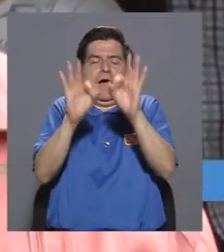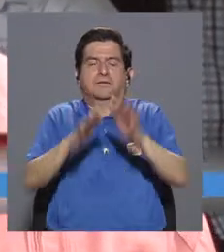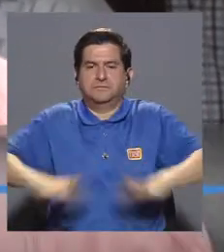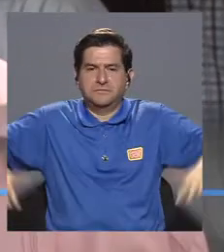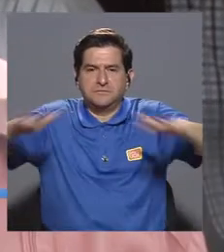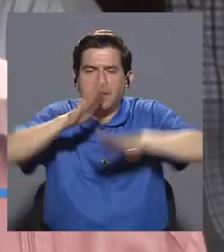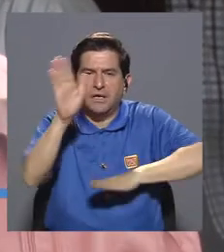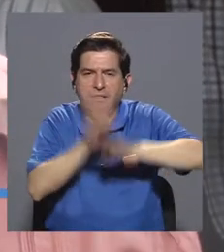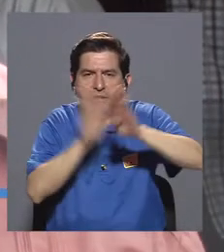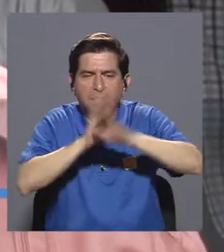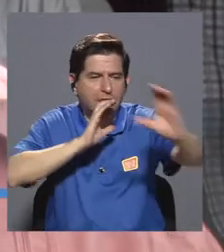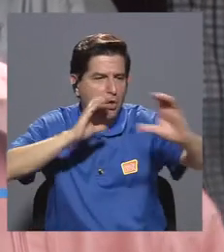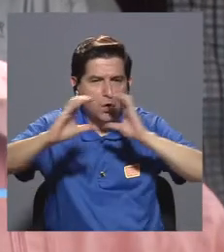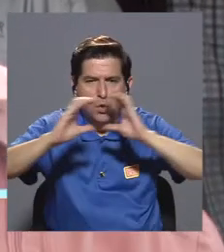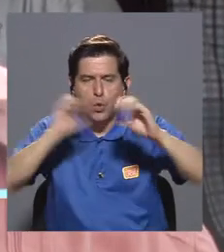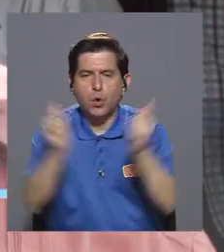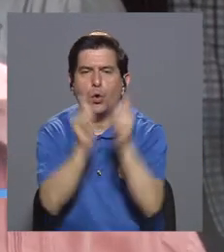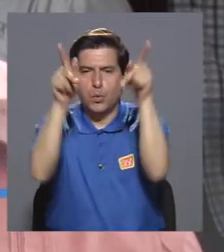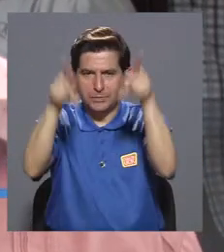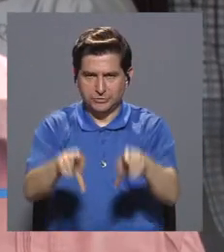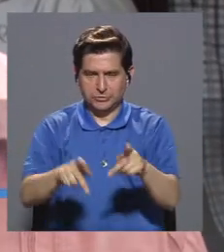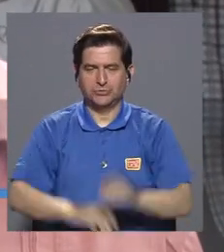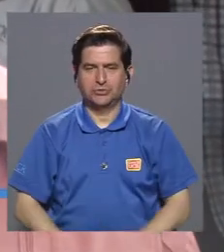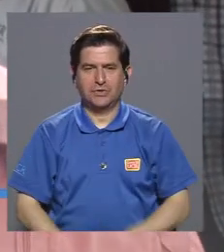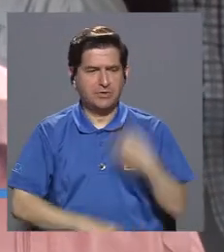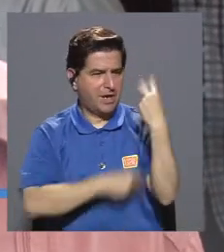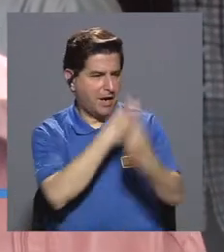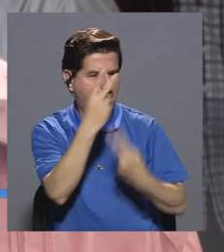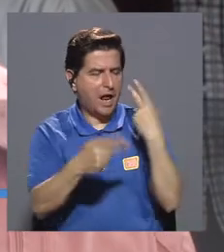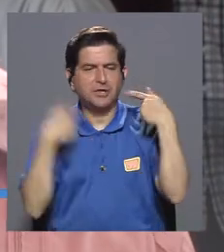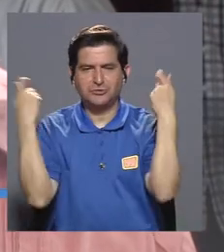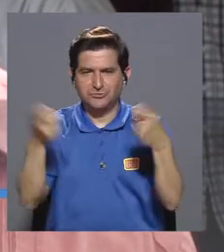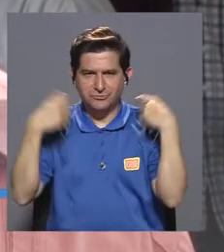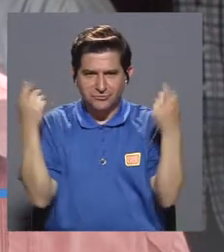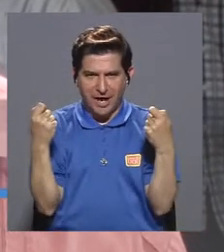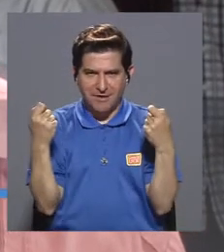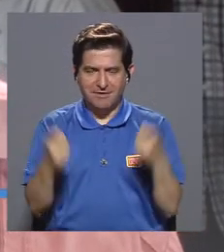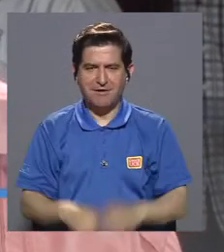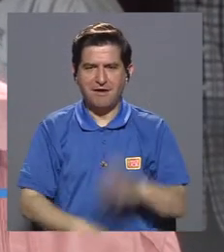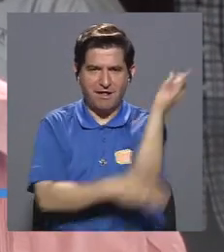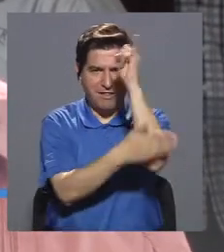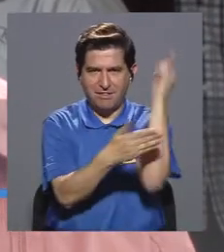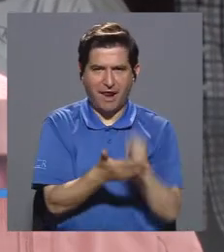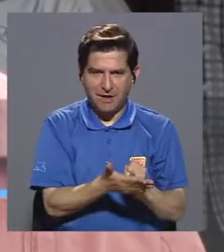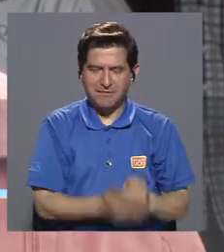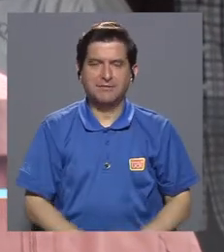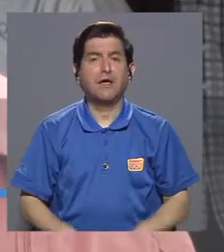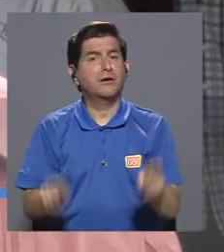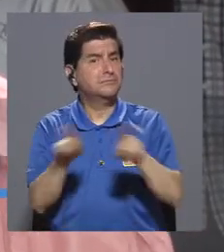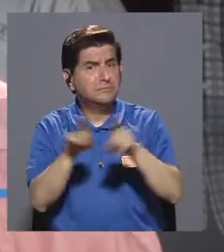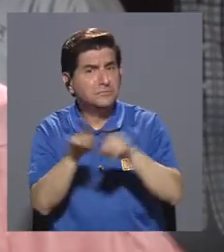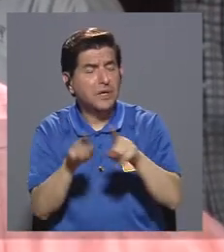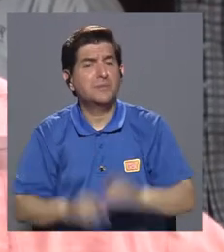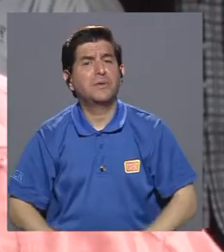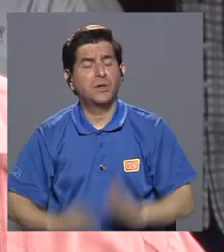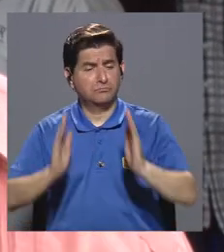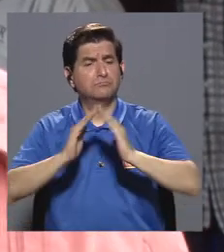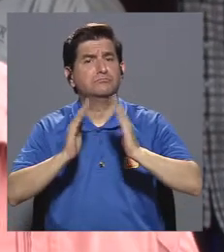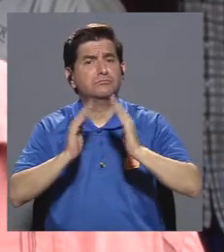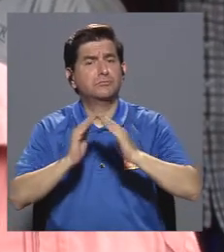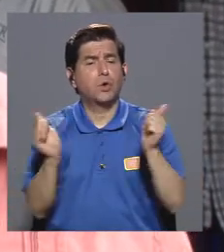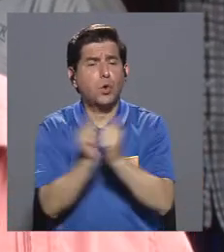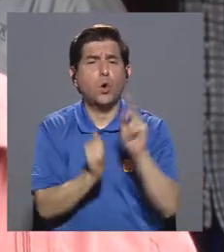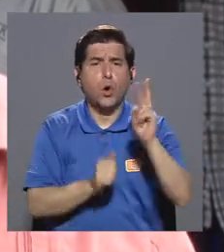estos espacios, desarrollar una comunicación con las personas que visitan la Feria de las Artes, y también pues para